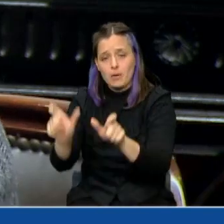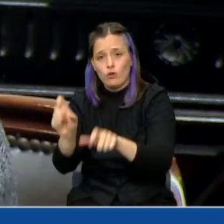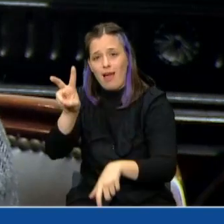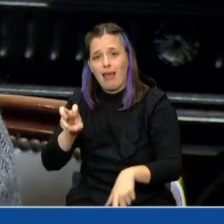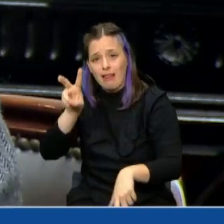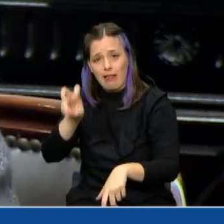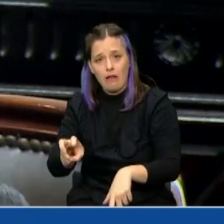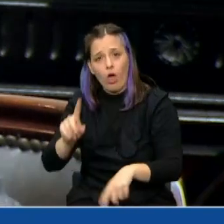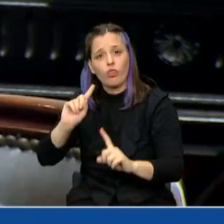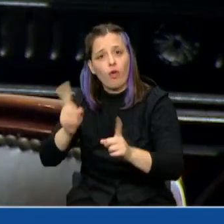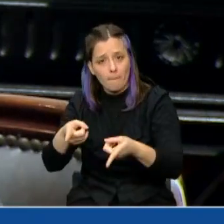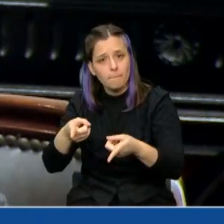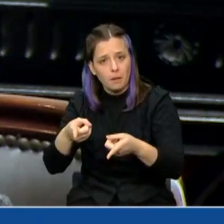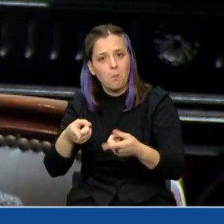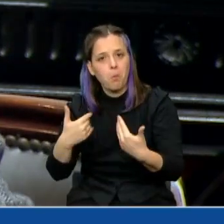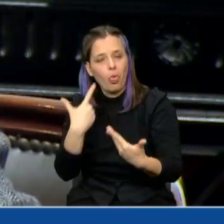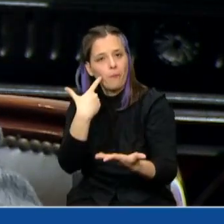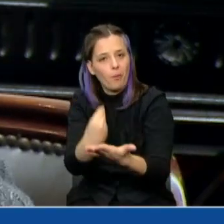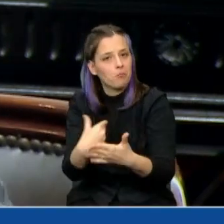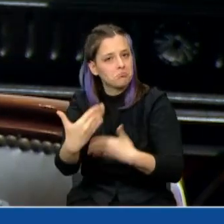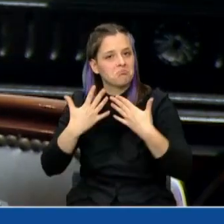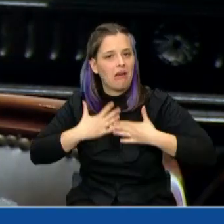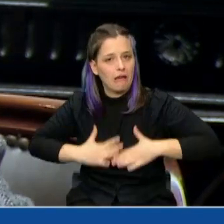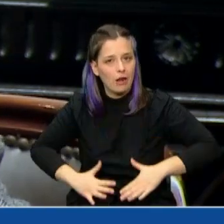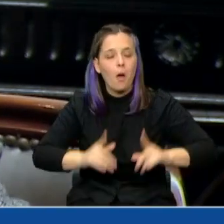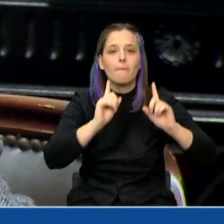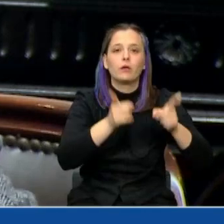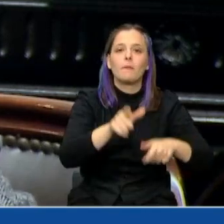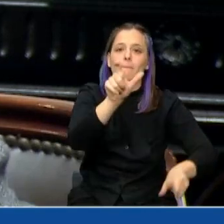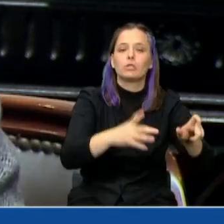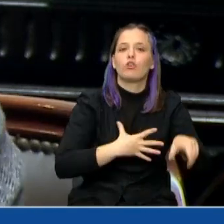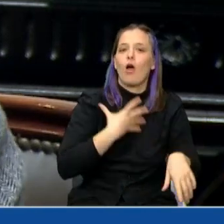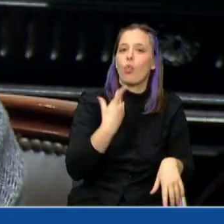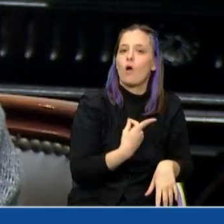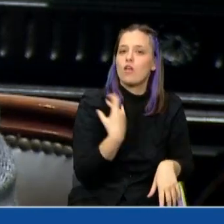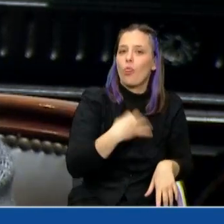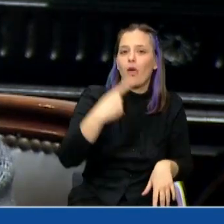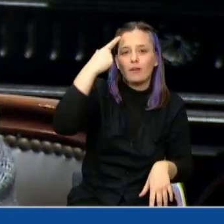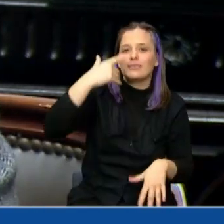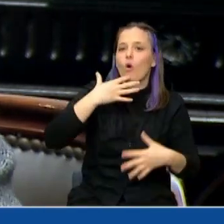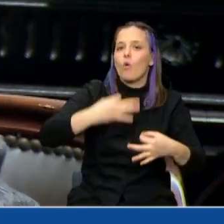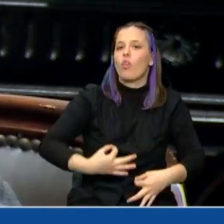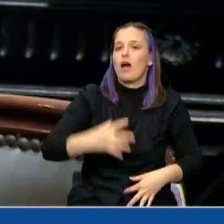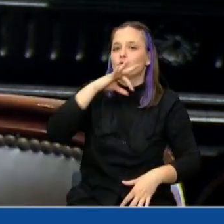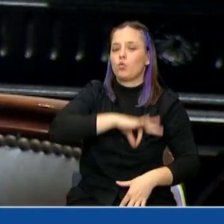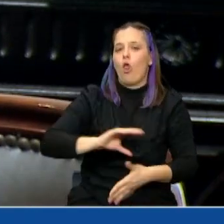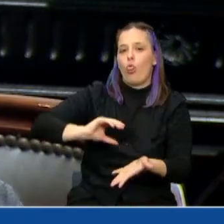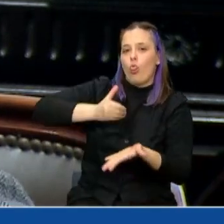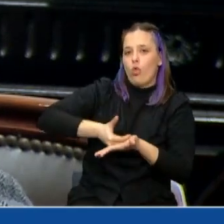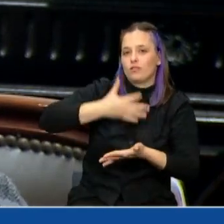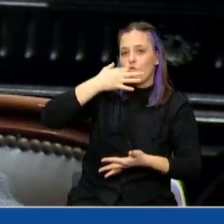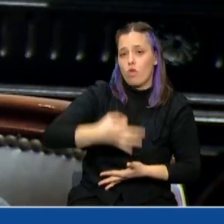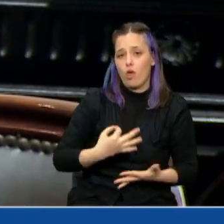para los propietarios, para que ofrezcan las viviendas en alquiler y para que inviertan en la construcción de nuevas viviendas. Entonces, por eso